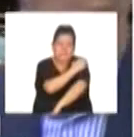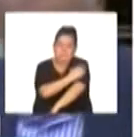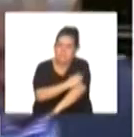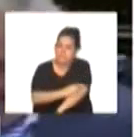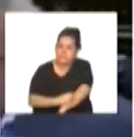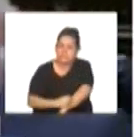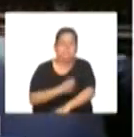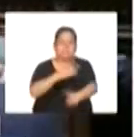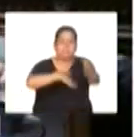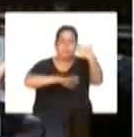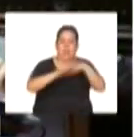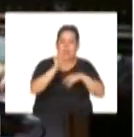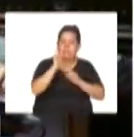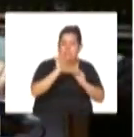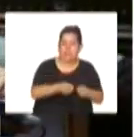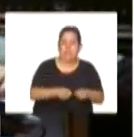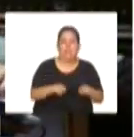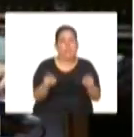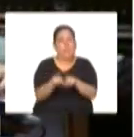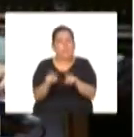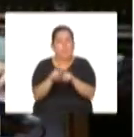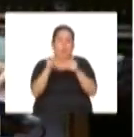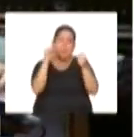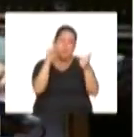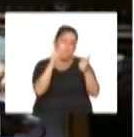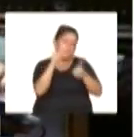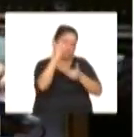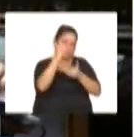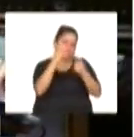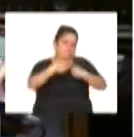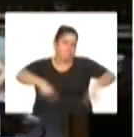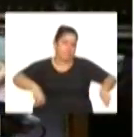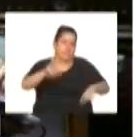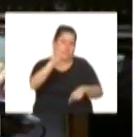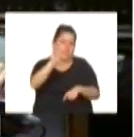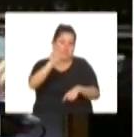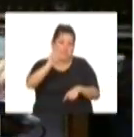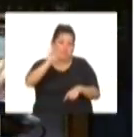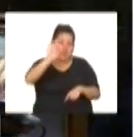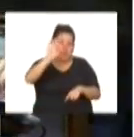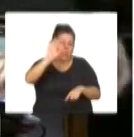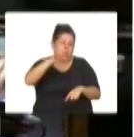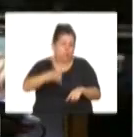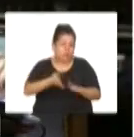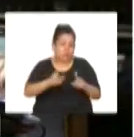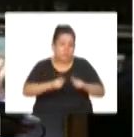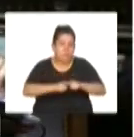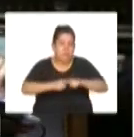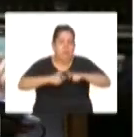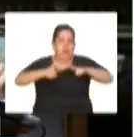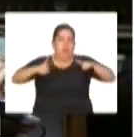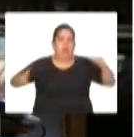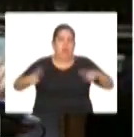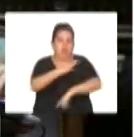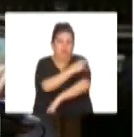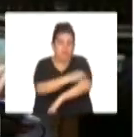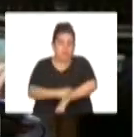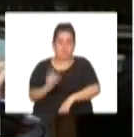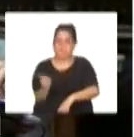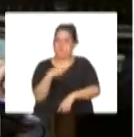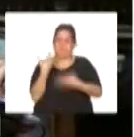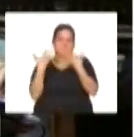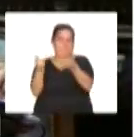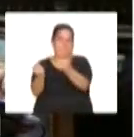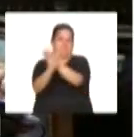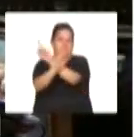me parece que el ángel exterminador va más con su trayectoria política, ahora, con todos los tipos que terminó, claro, que fueron pero, varios.